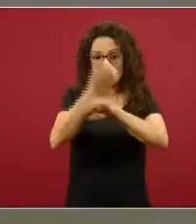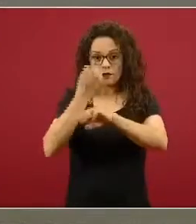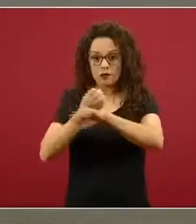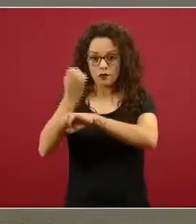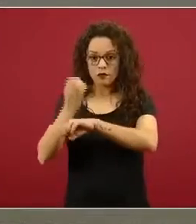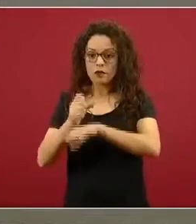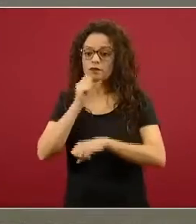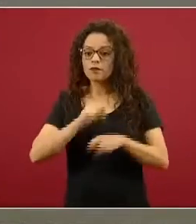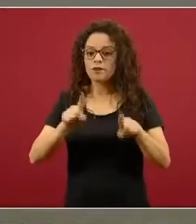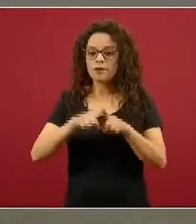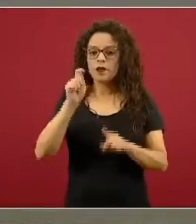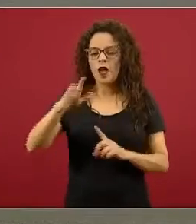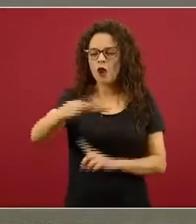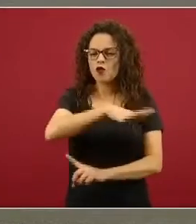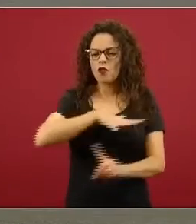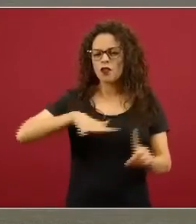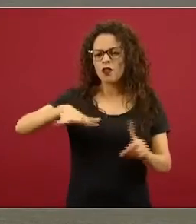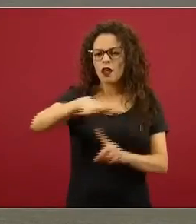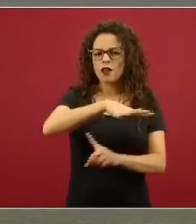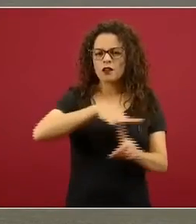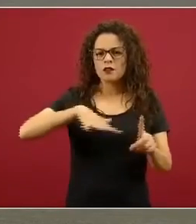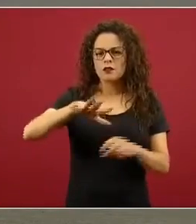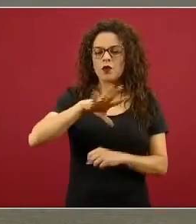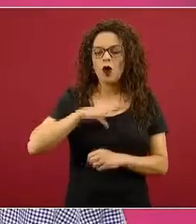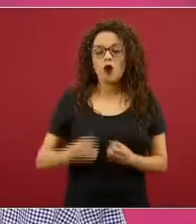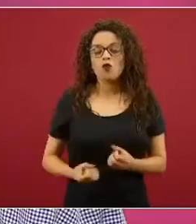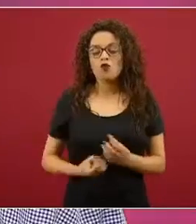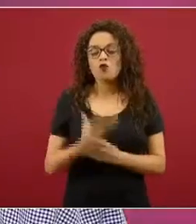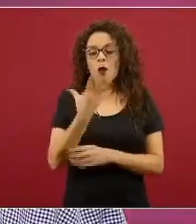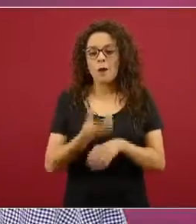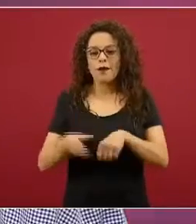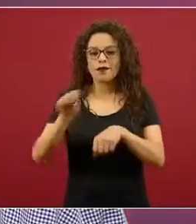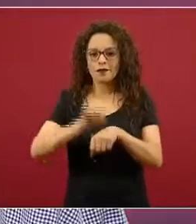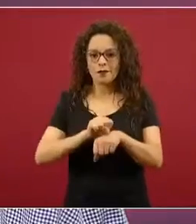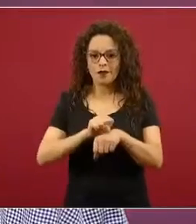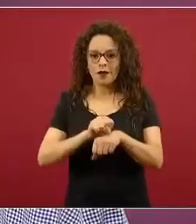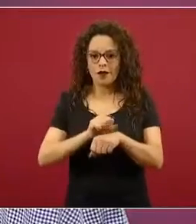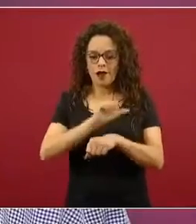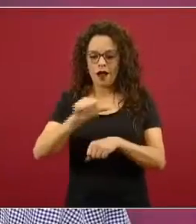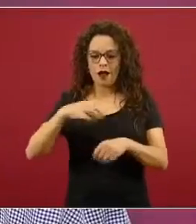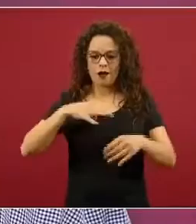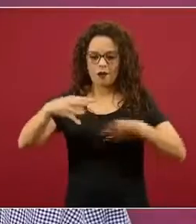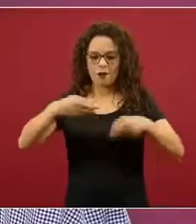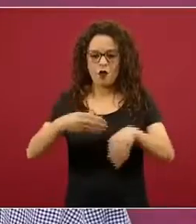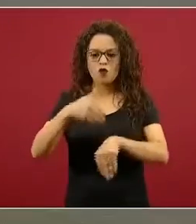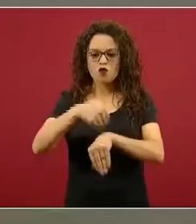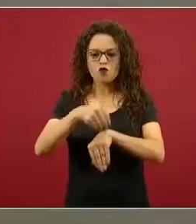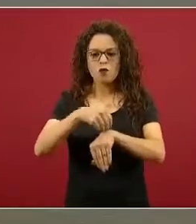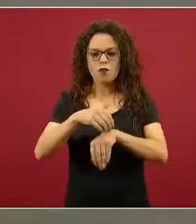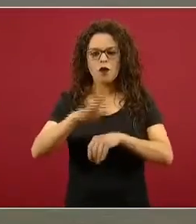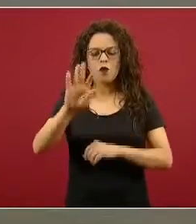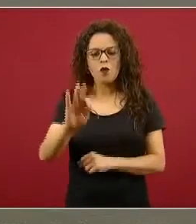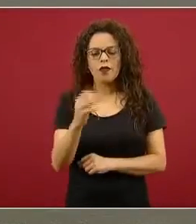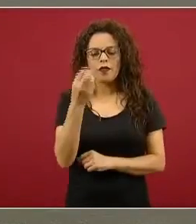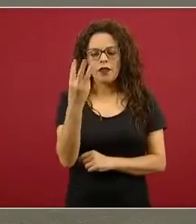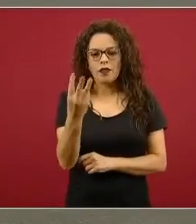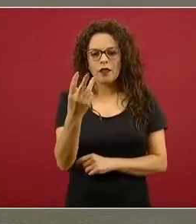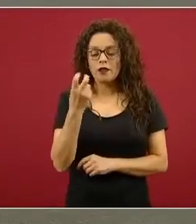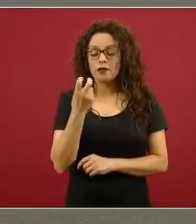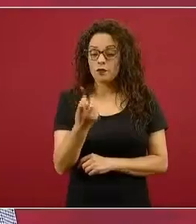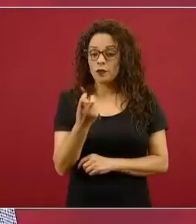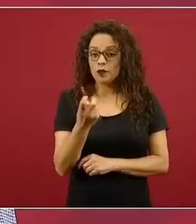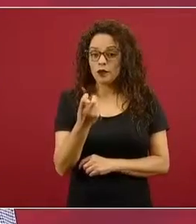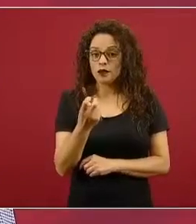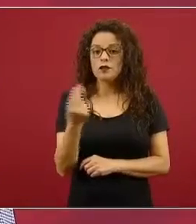en el contexto de que estamos abriendo una nueva semana epidemiológica, la semana número 43, y por lo tanto